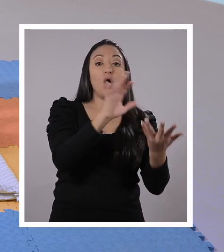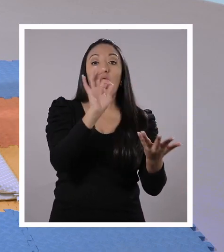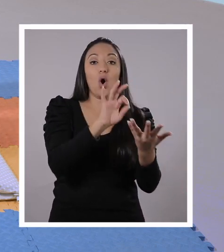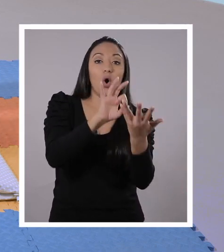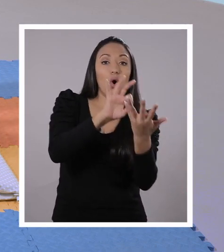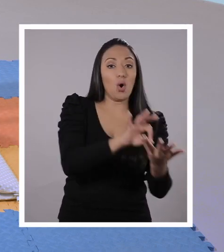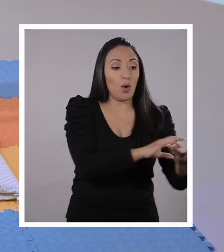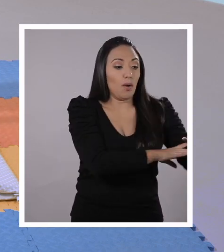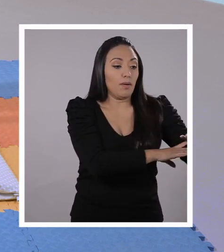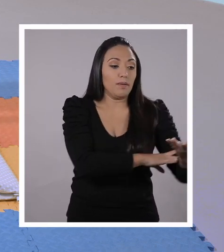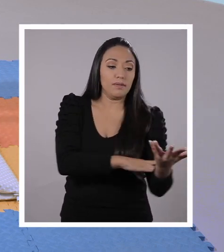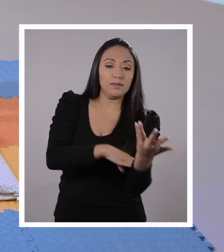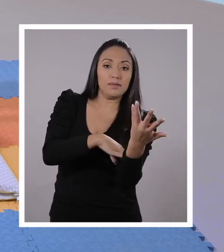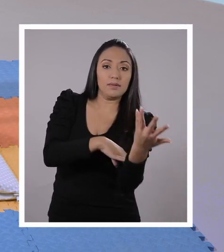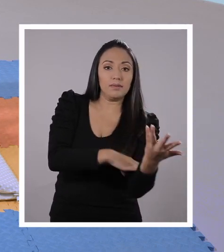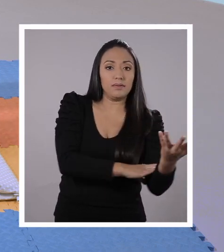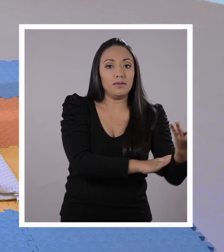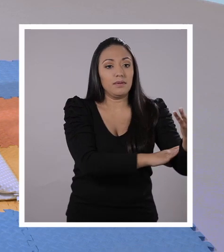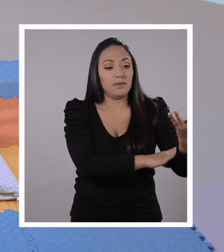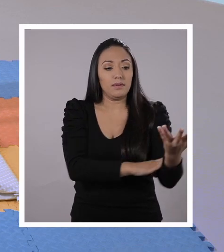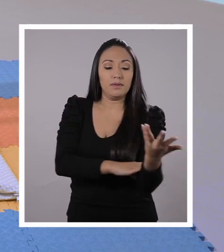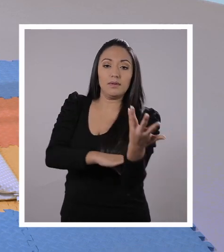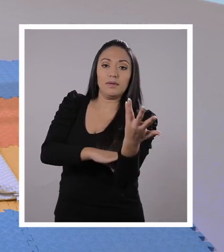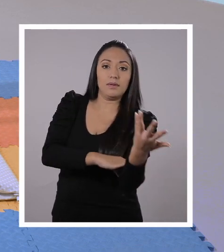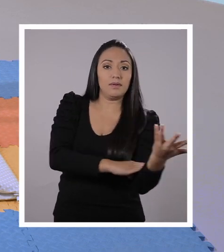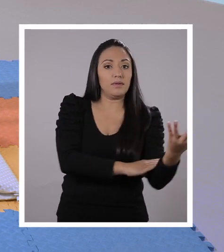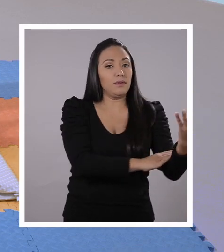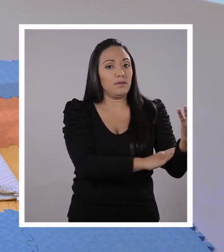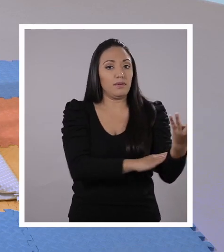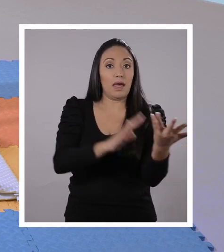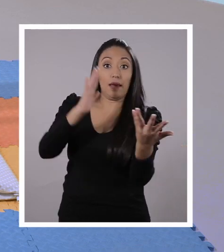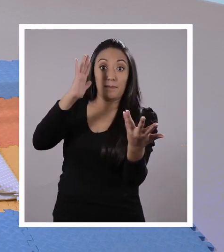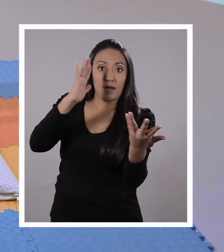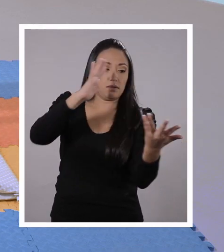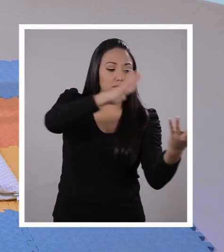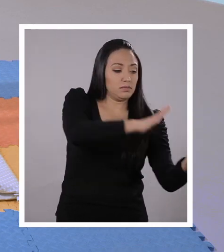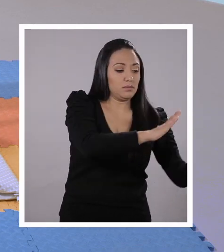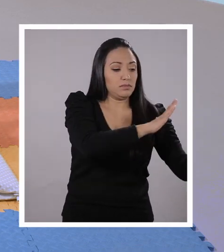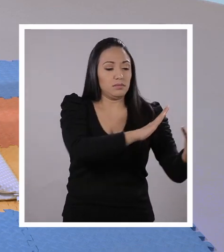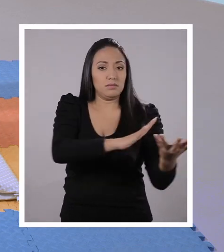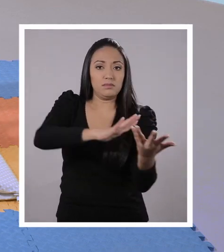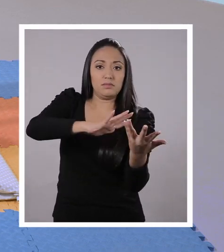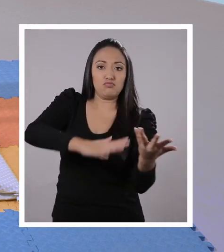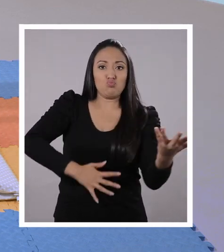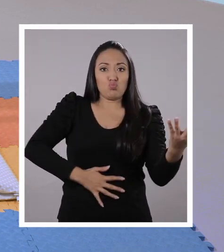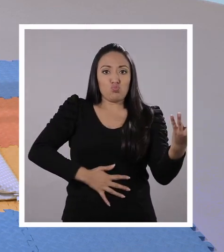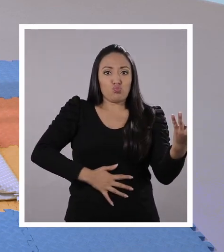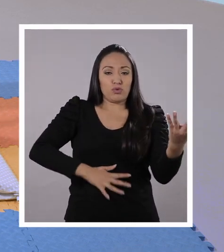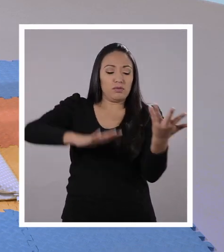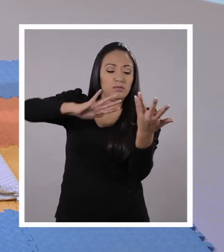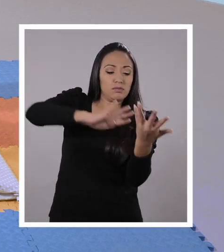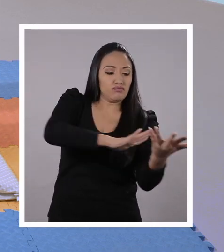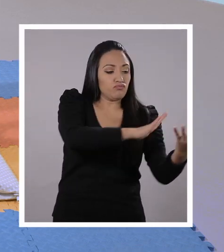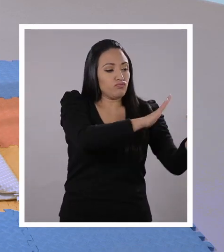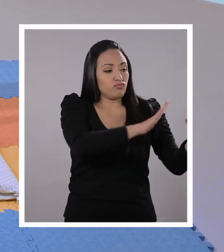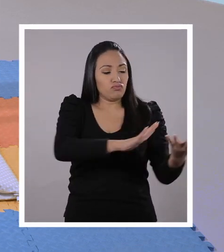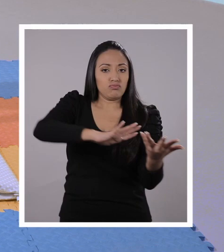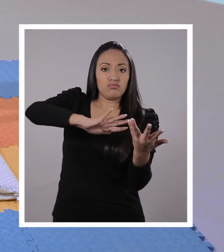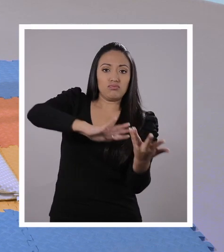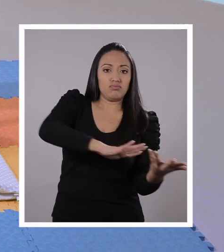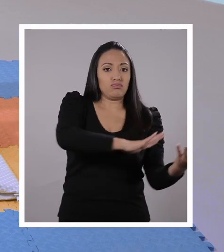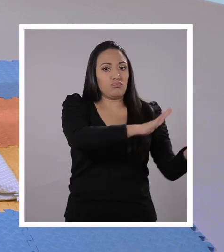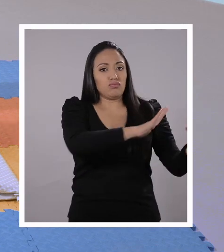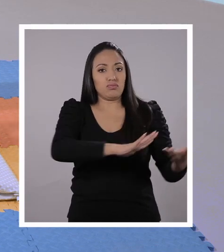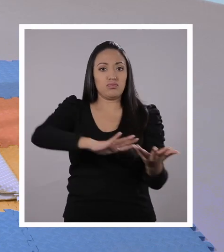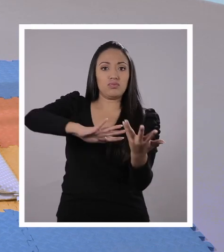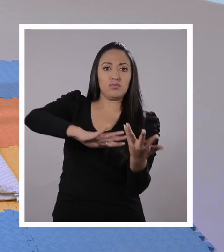un lado y hacia el otro igual, teniendo muchísimo cuidado y colocando nuestra otra manito, en este caso, en su abdomen, en su pancita para